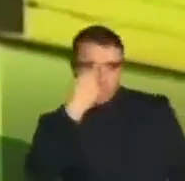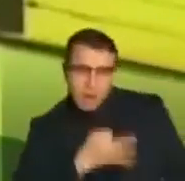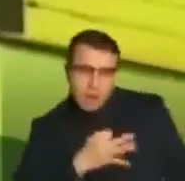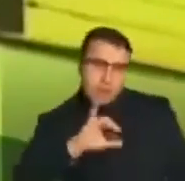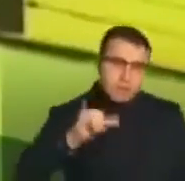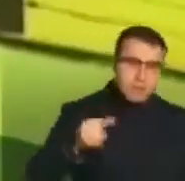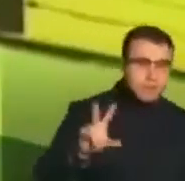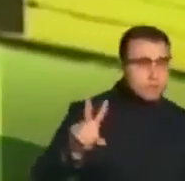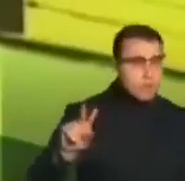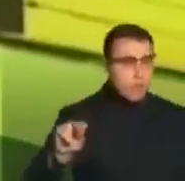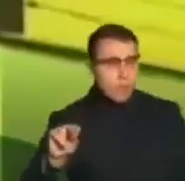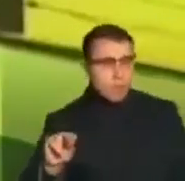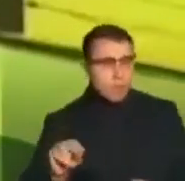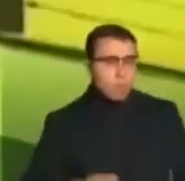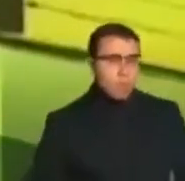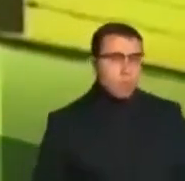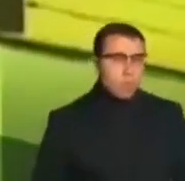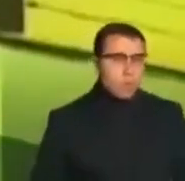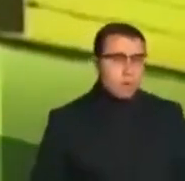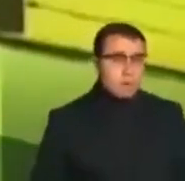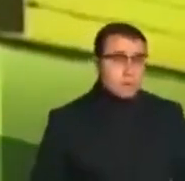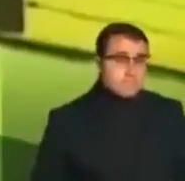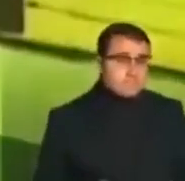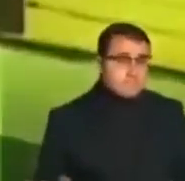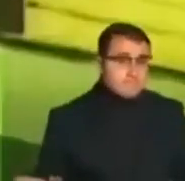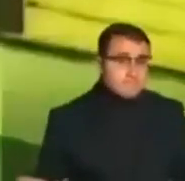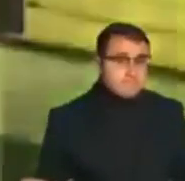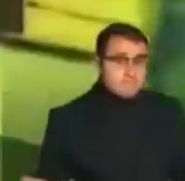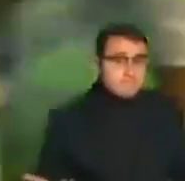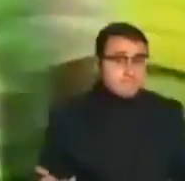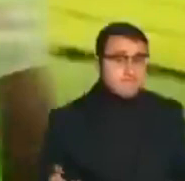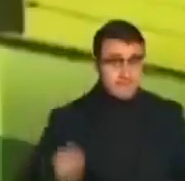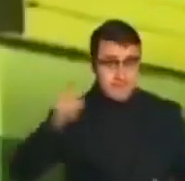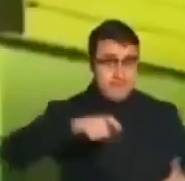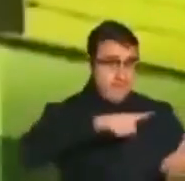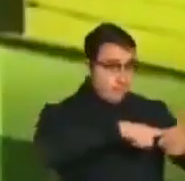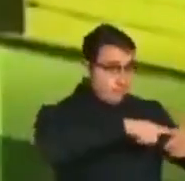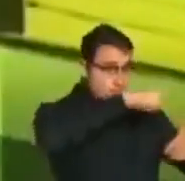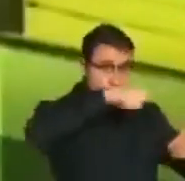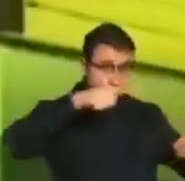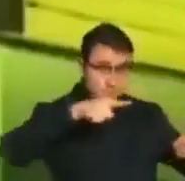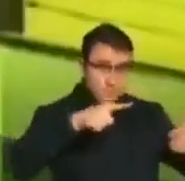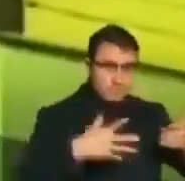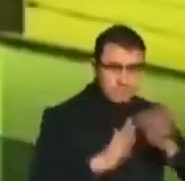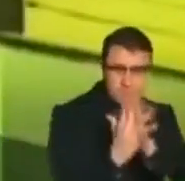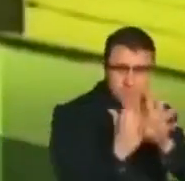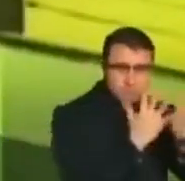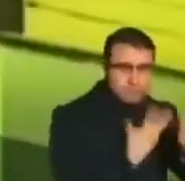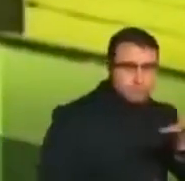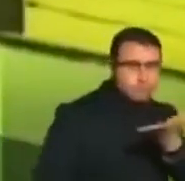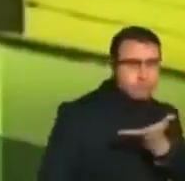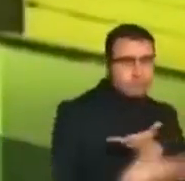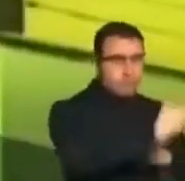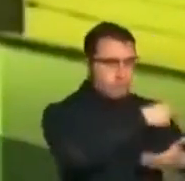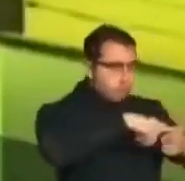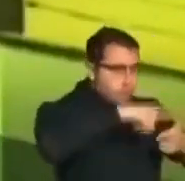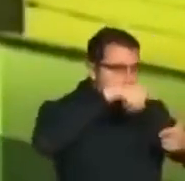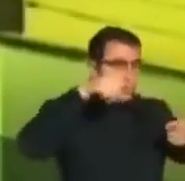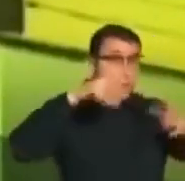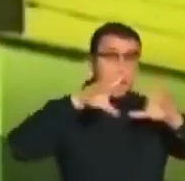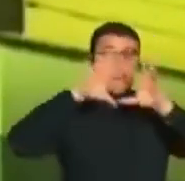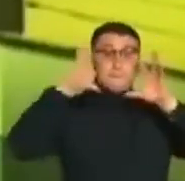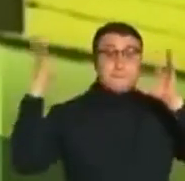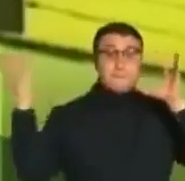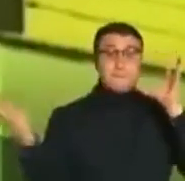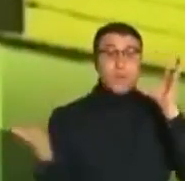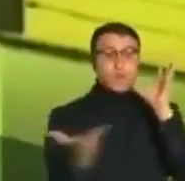Y solo hay que ver las estadísticas de los indicadores